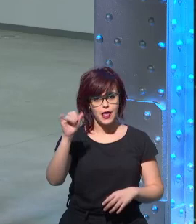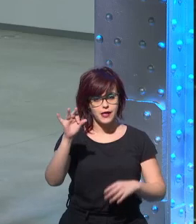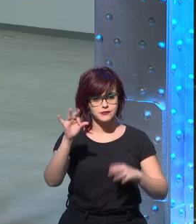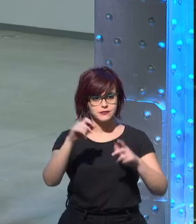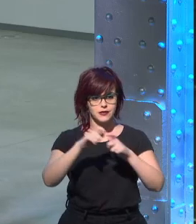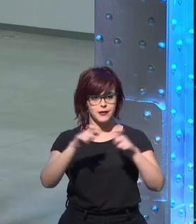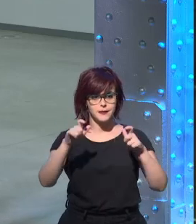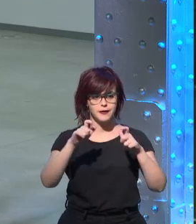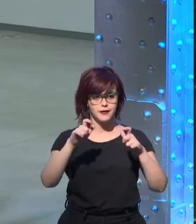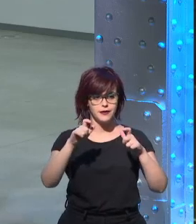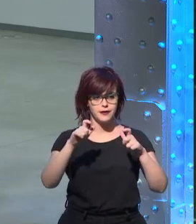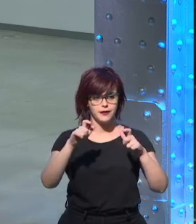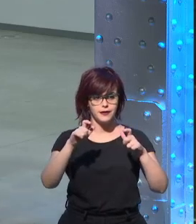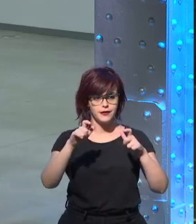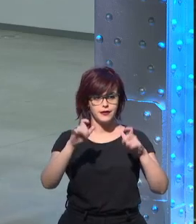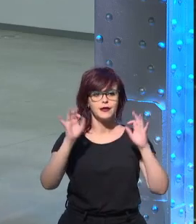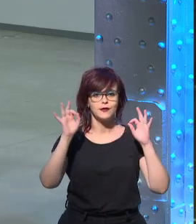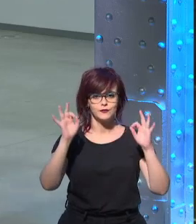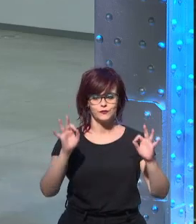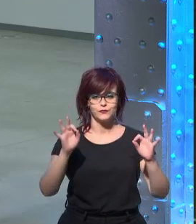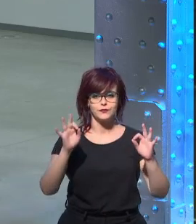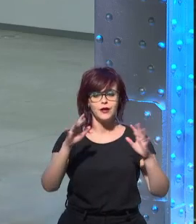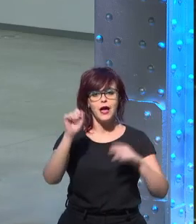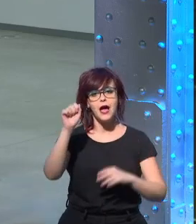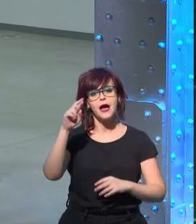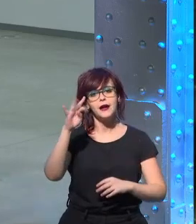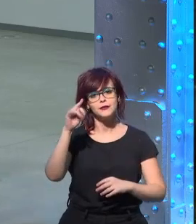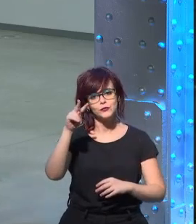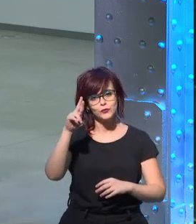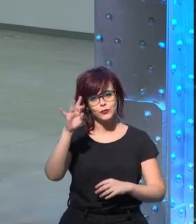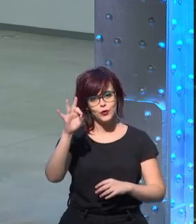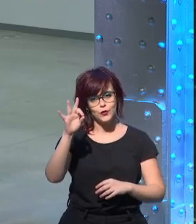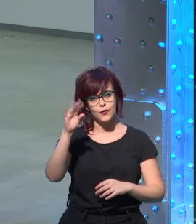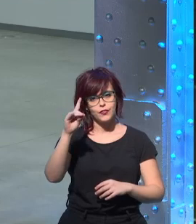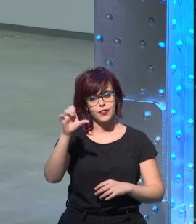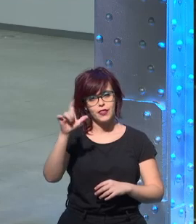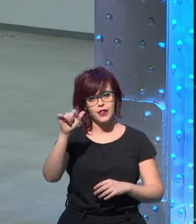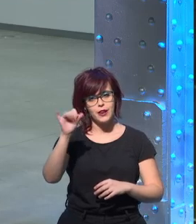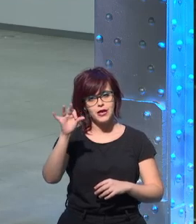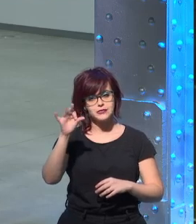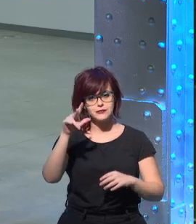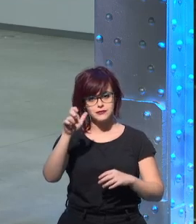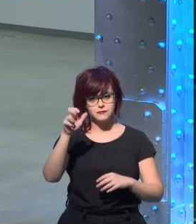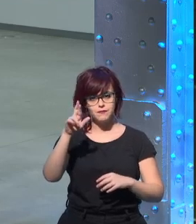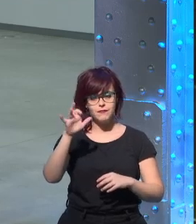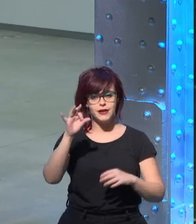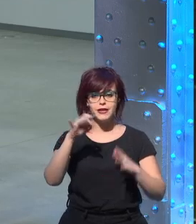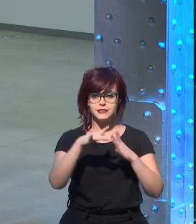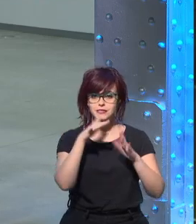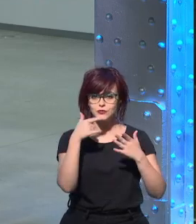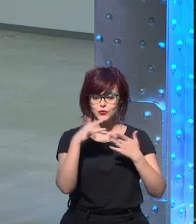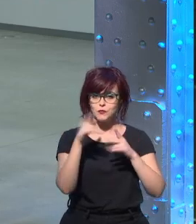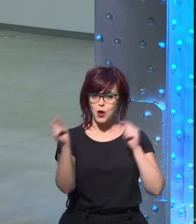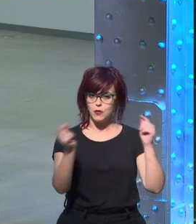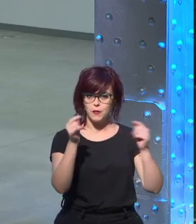Aquí, no, en el... Sí. Arturo de las Heras, el último en intervenir antes de que hagamos algún intercambio de opiniones,